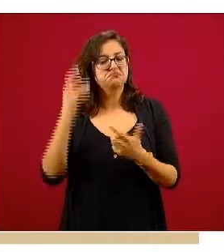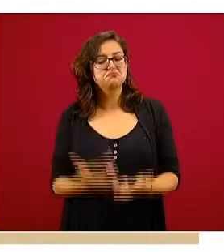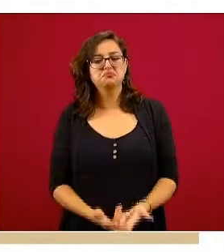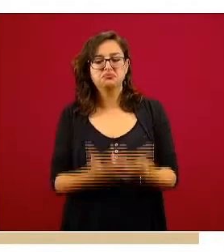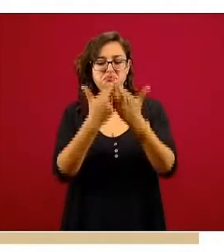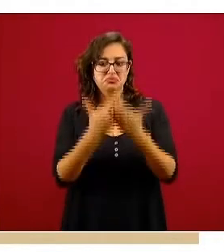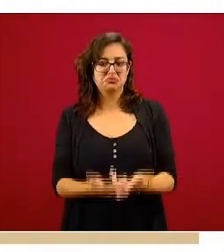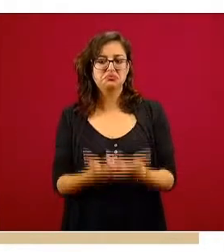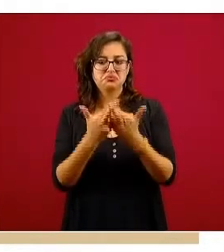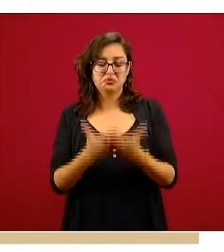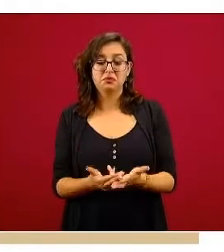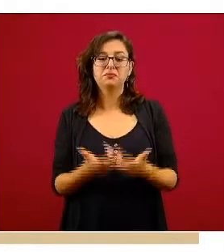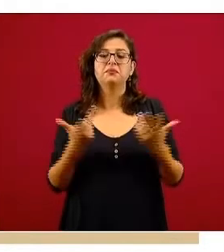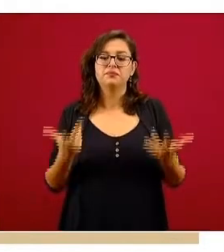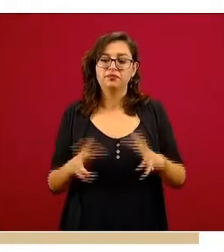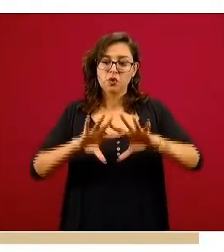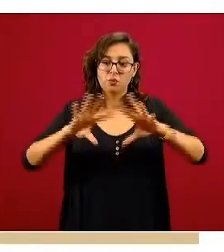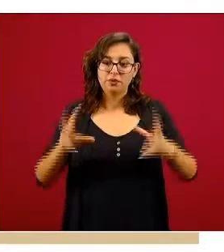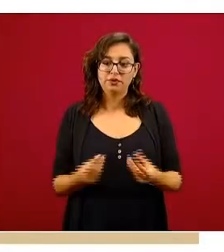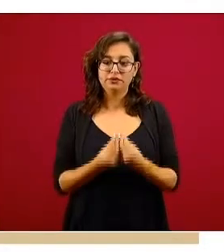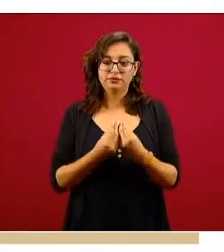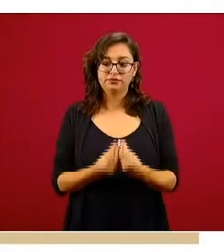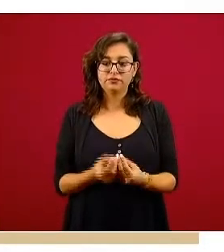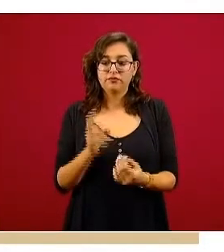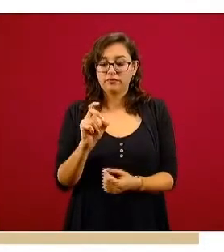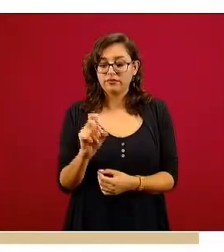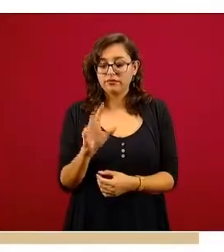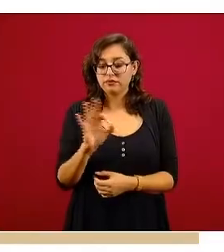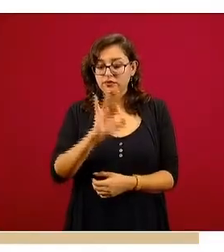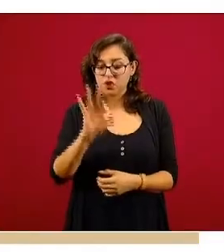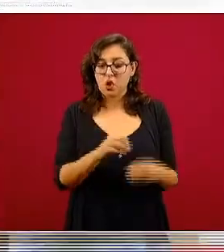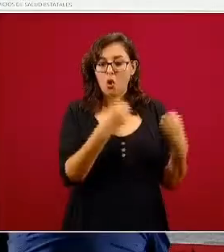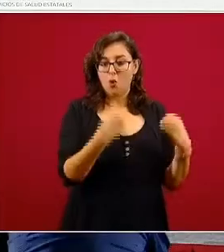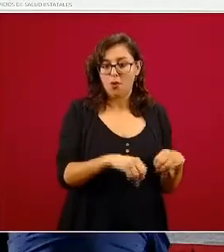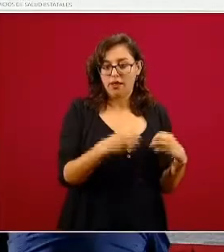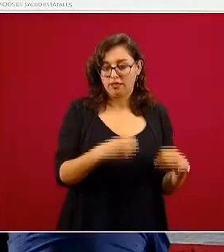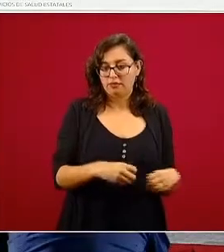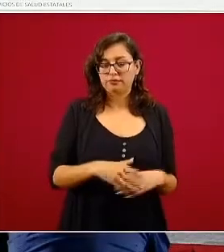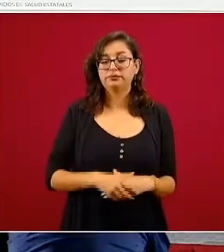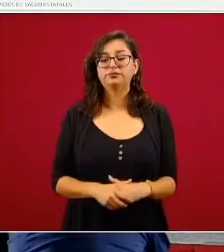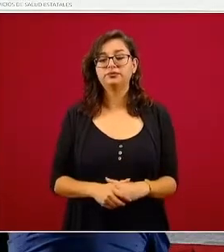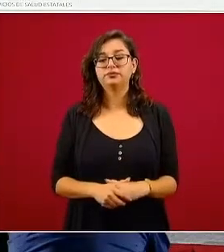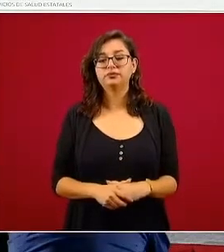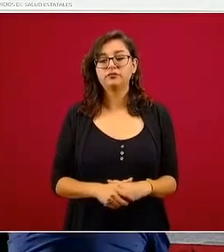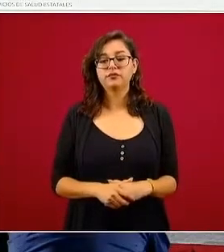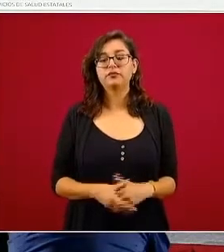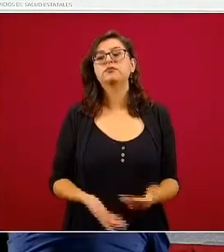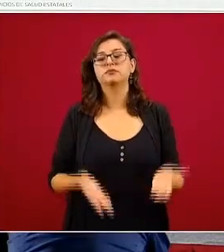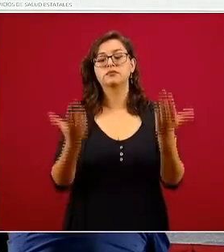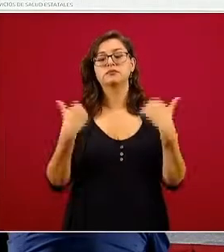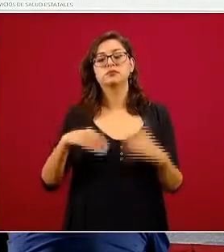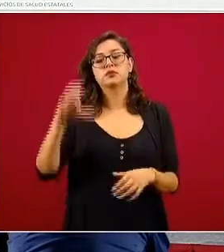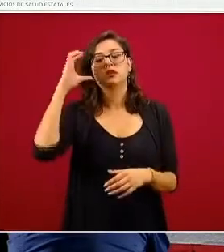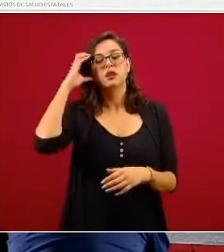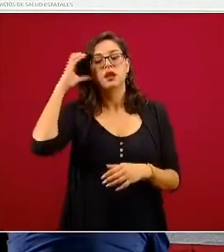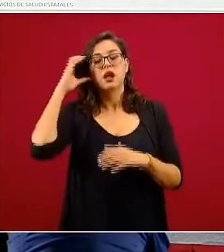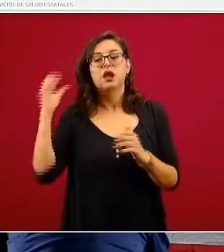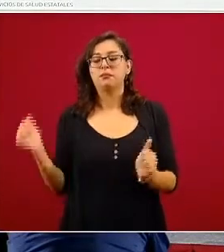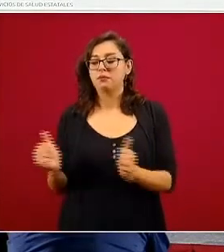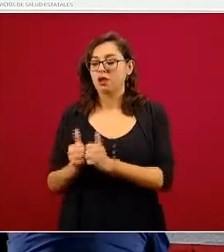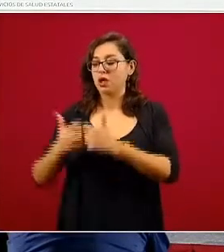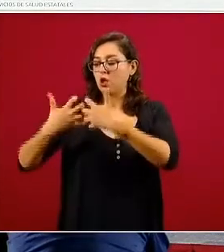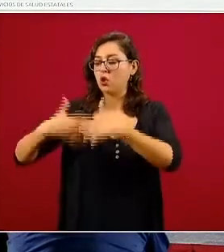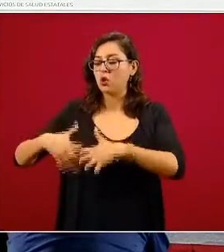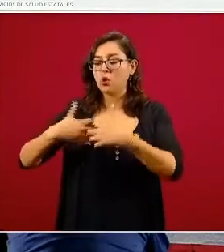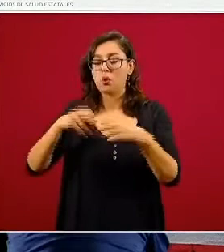camas, que precisamente nos da ese 35% como media nacional. Veamos la siguiente diapositiva, son las camas con ventilador para los